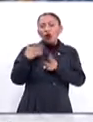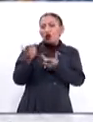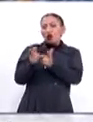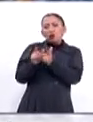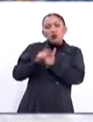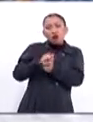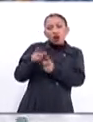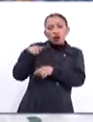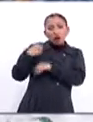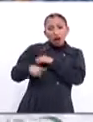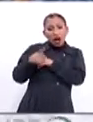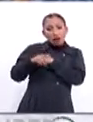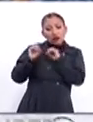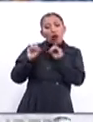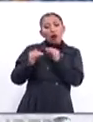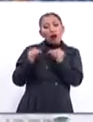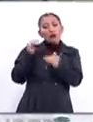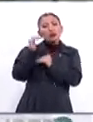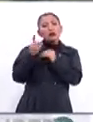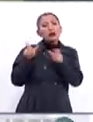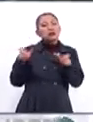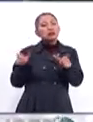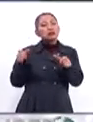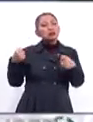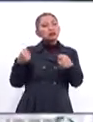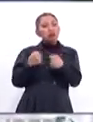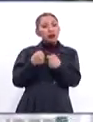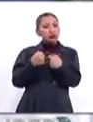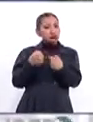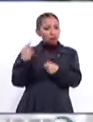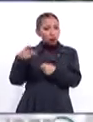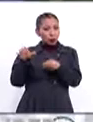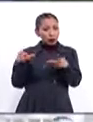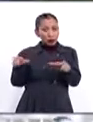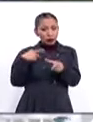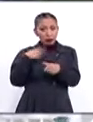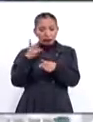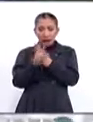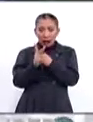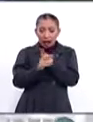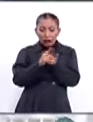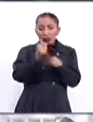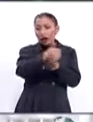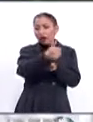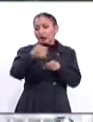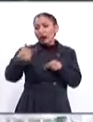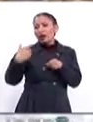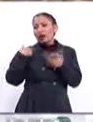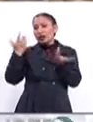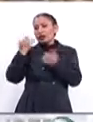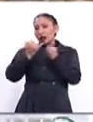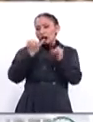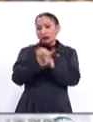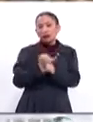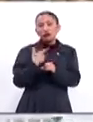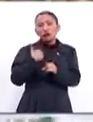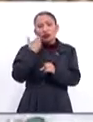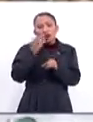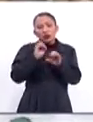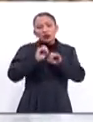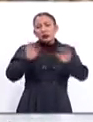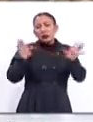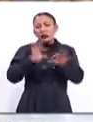delincuencia, cómo esto hace avanzar a la seguridad de un país, a la seguridad internacional, y esto es lo que me gustaría que